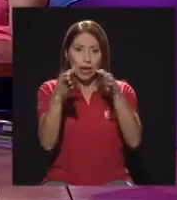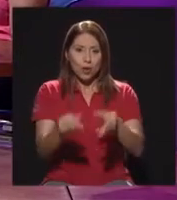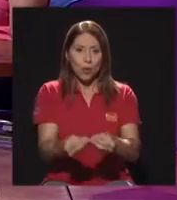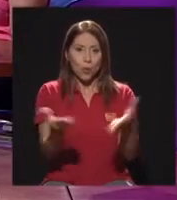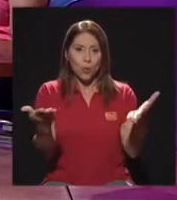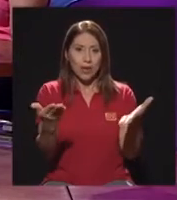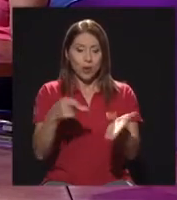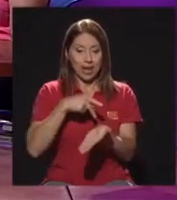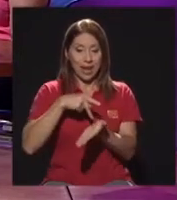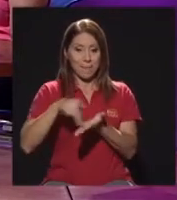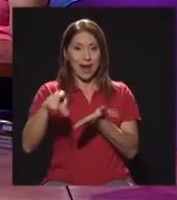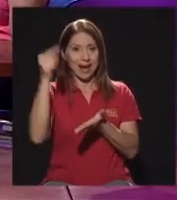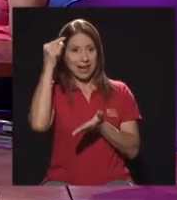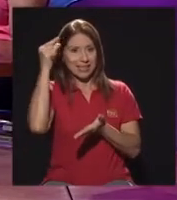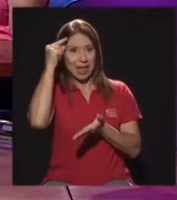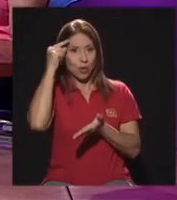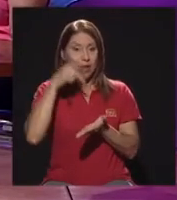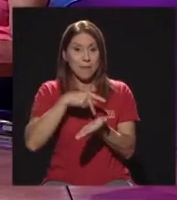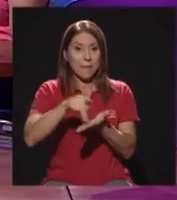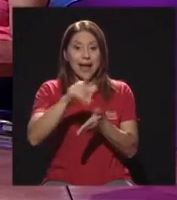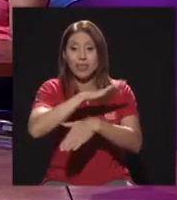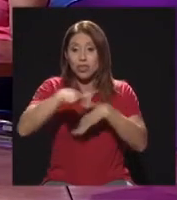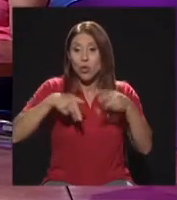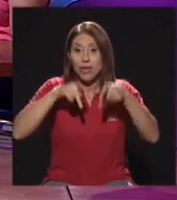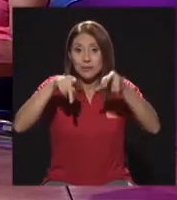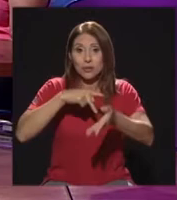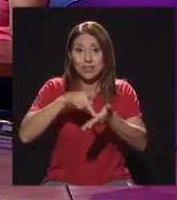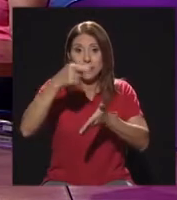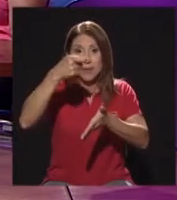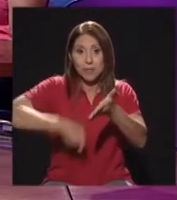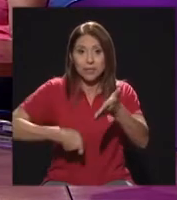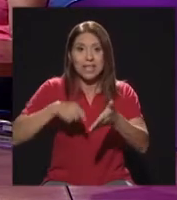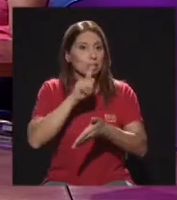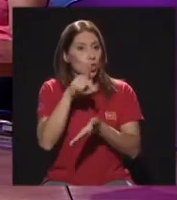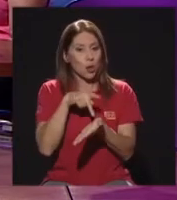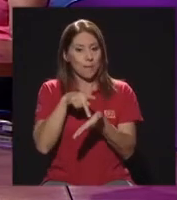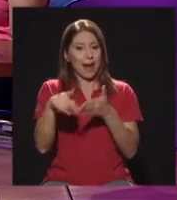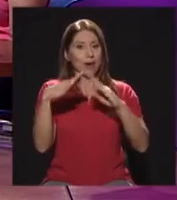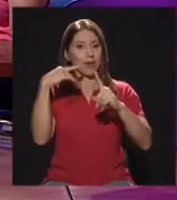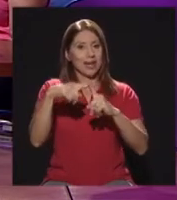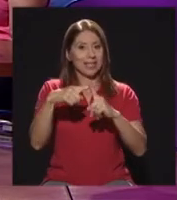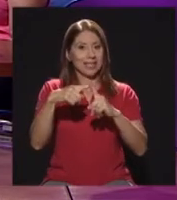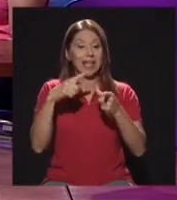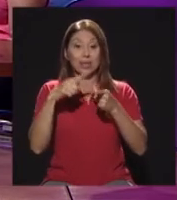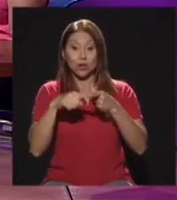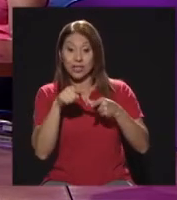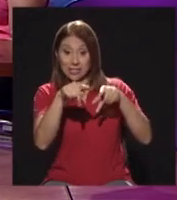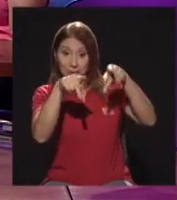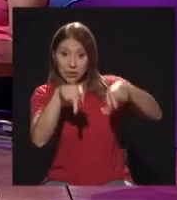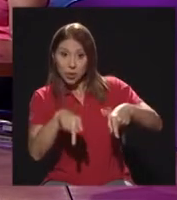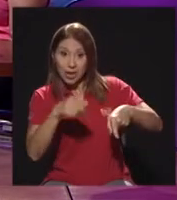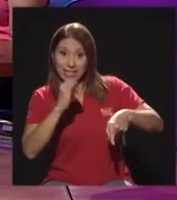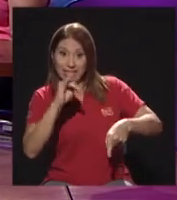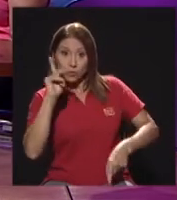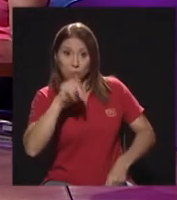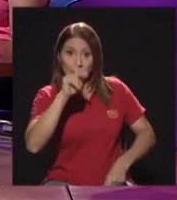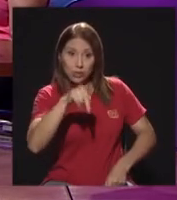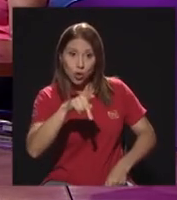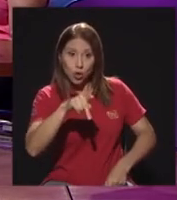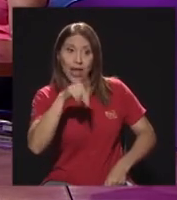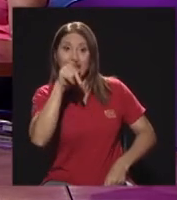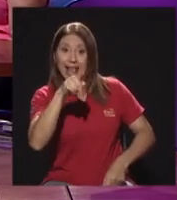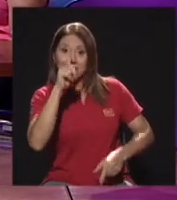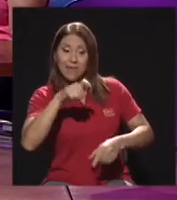todos los contribuyentes no le pago en iglesia entonces esa persona si es un pastor tiene que hacer su función de pastor en su iglesia